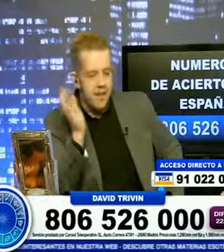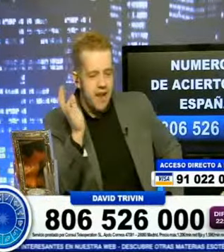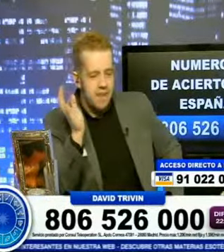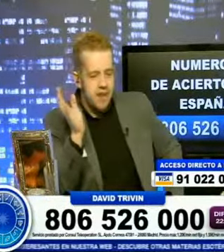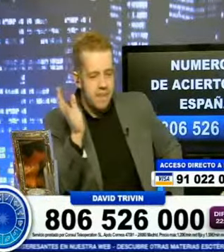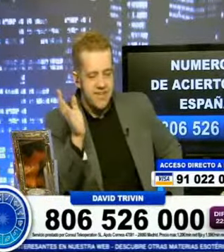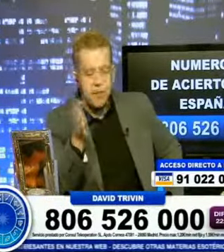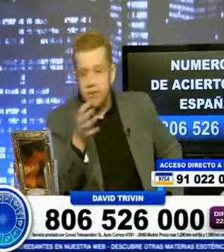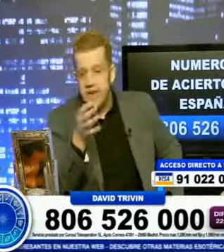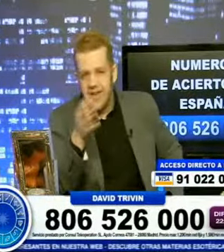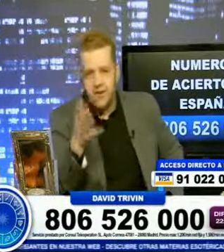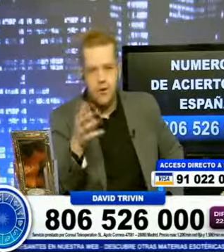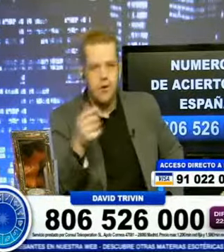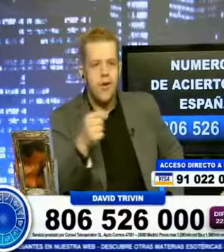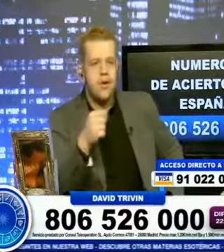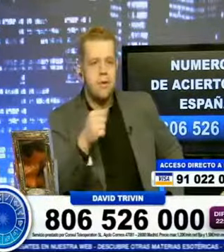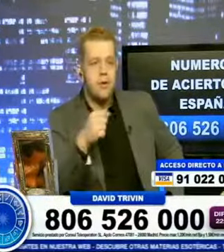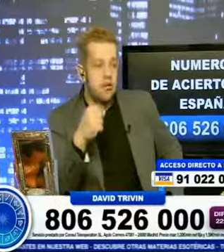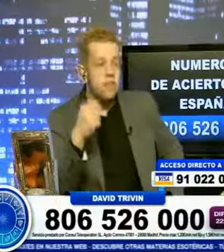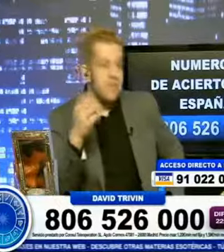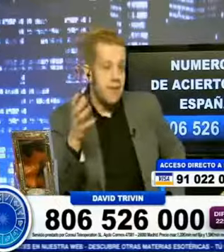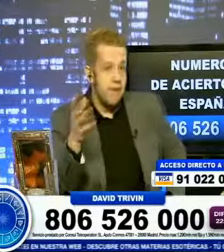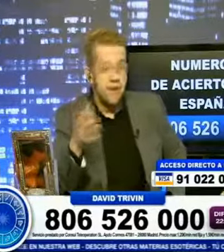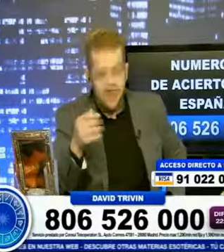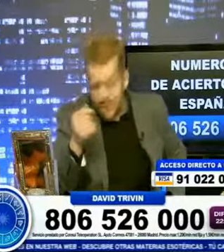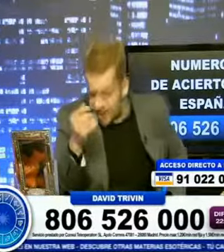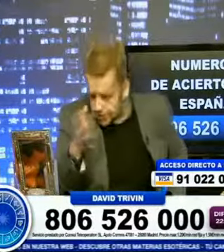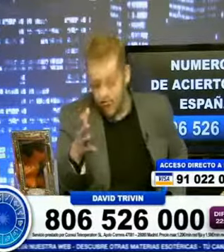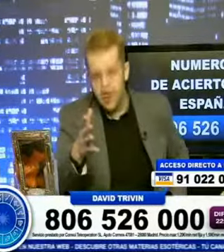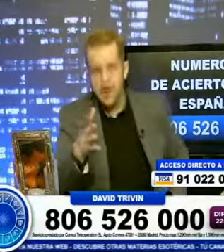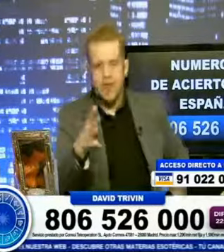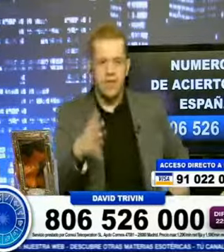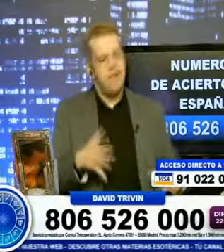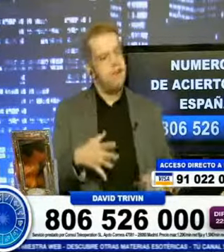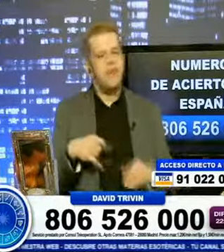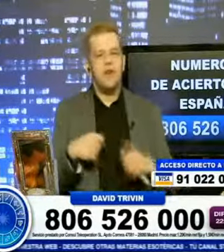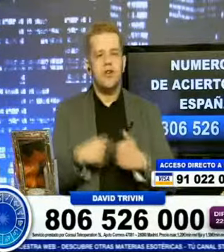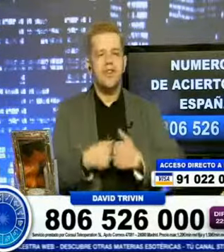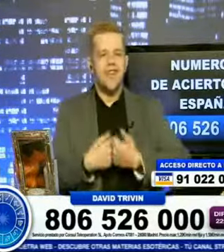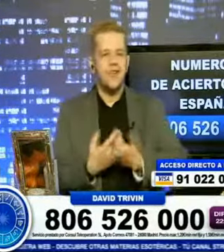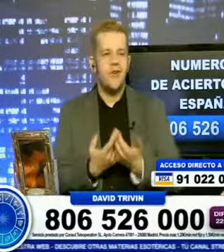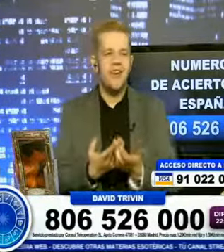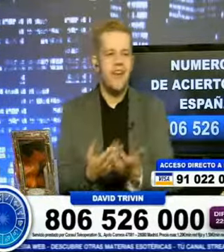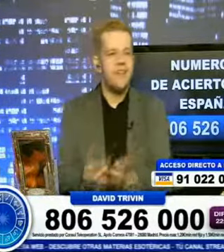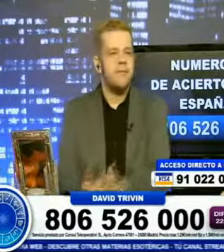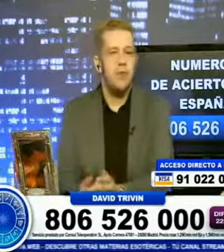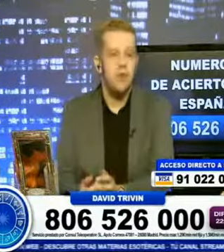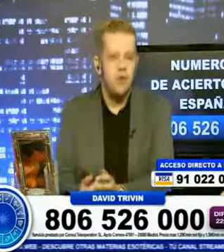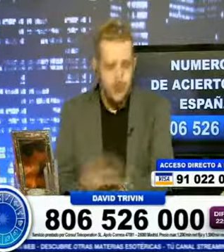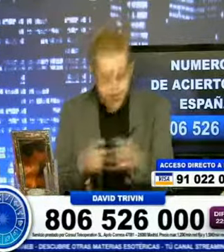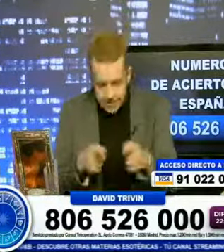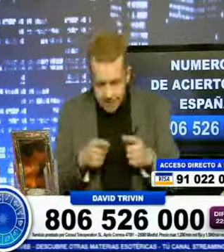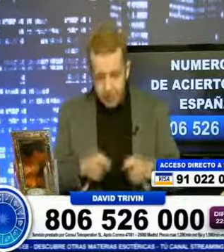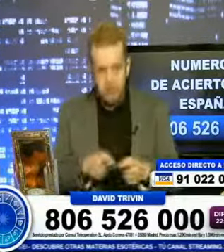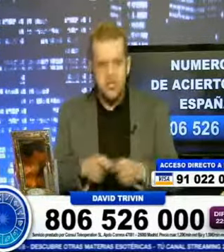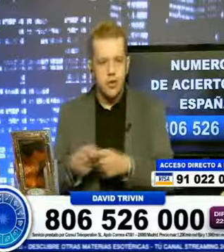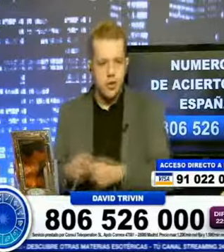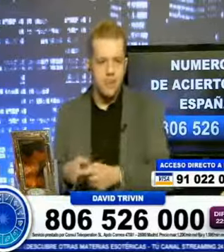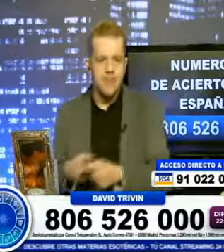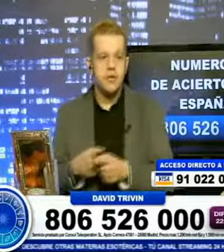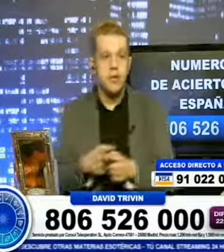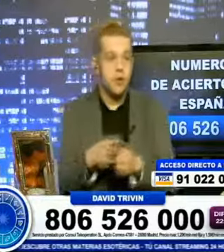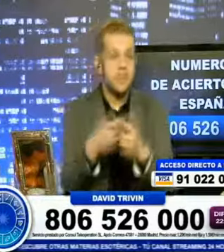te operaron en el pasado, ¿y a quién no? Pero ya tuviste un amor, ¿y quién no? Y os dicen cosas que son generales para todo el mundo. Yo sí me mojo,